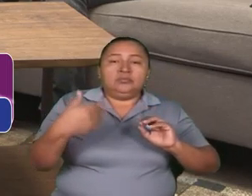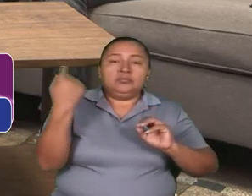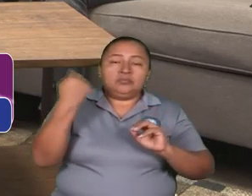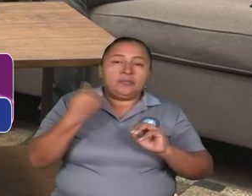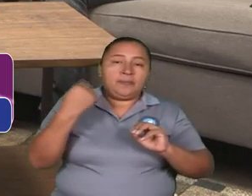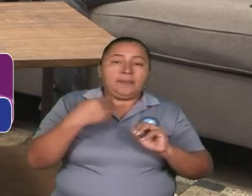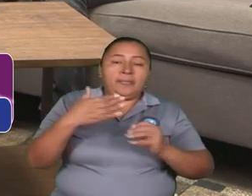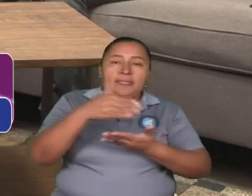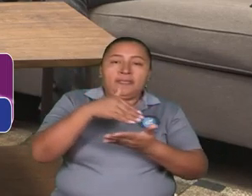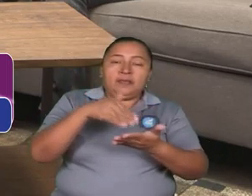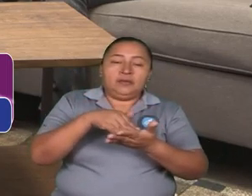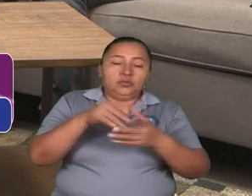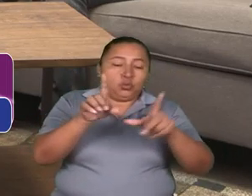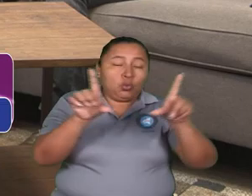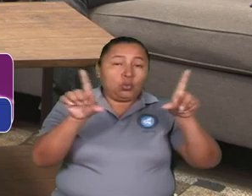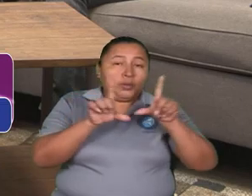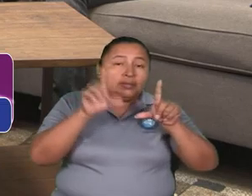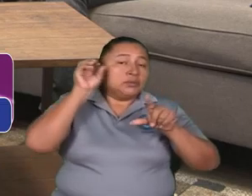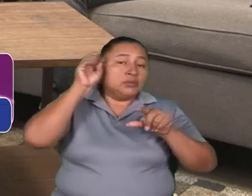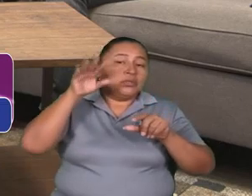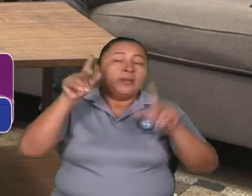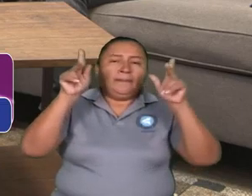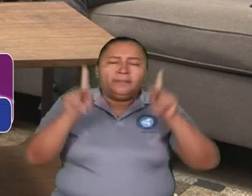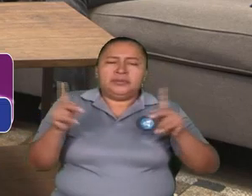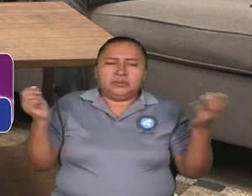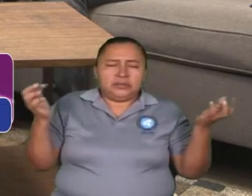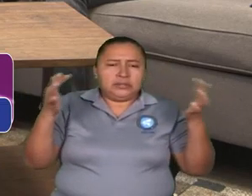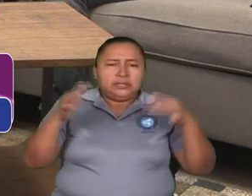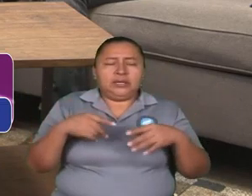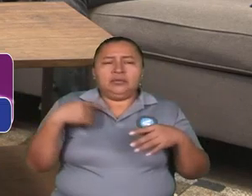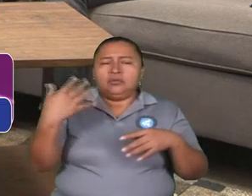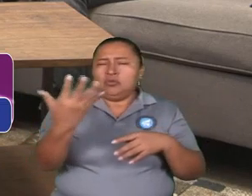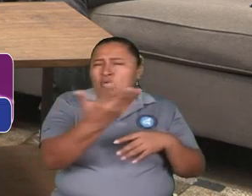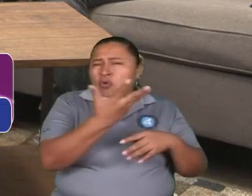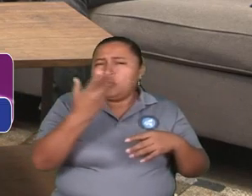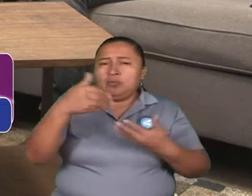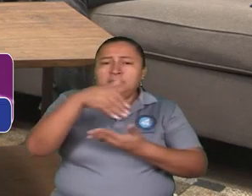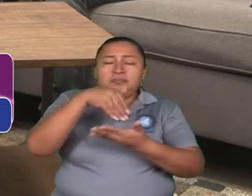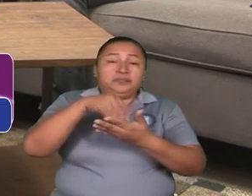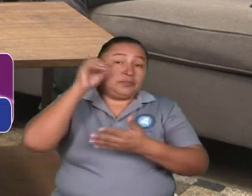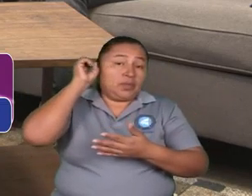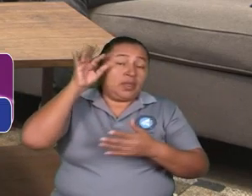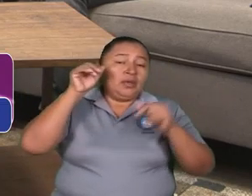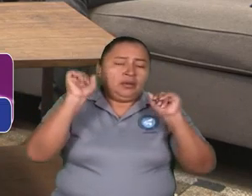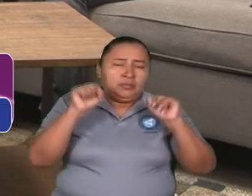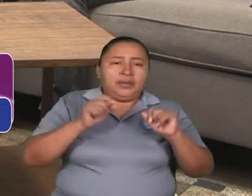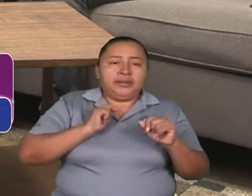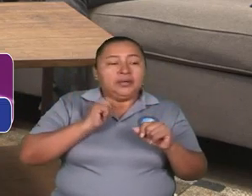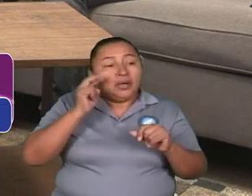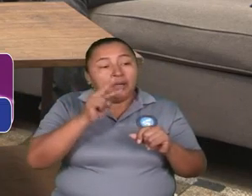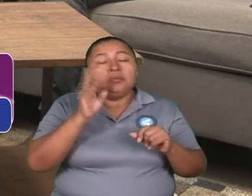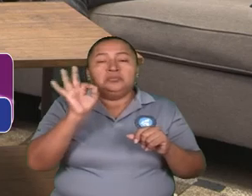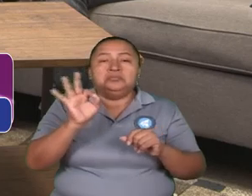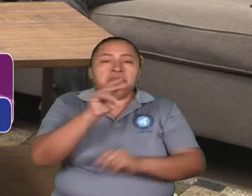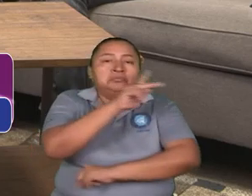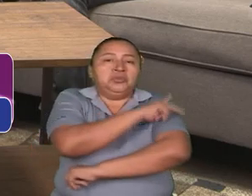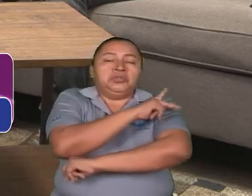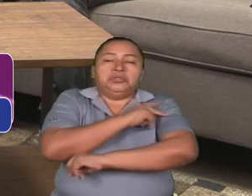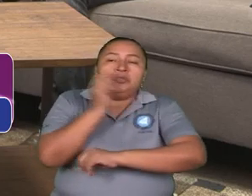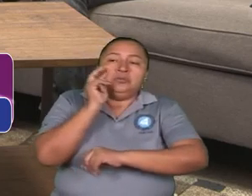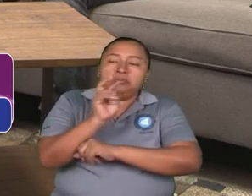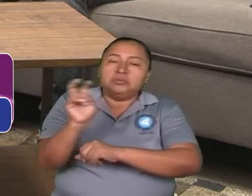las condiciones para las familias. Y procesos de seguridad y acompañamiento, y en ese sentido le quisiera preguntar,